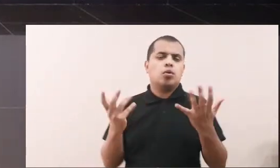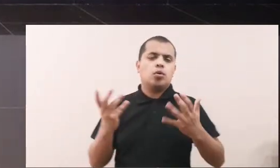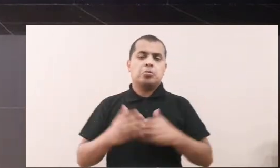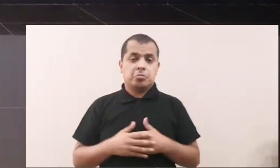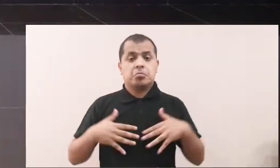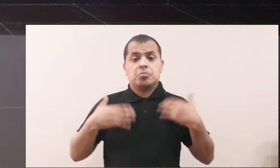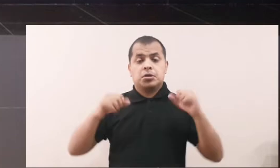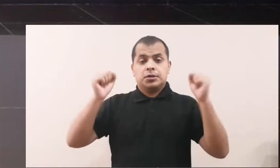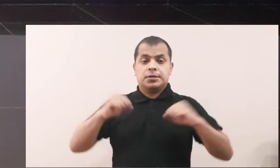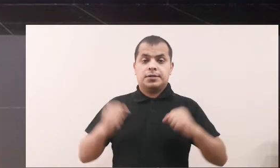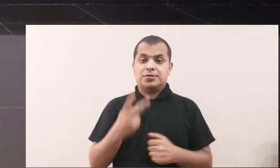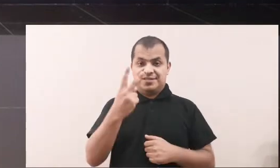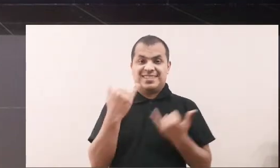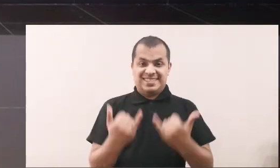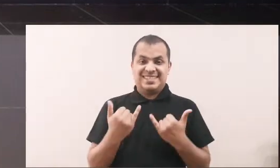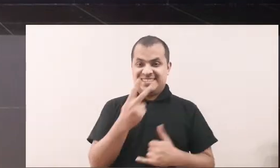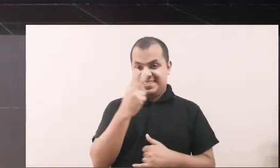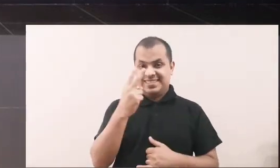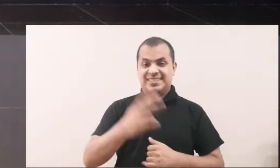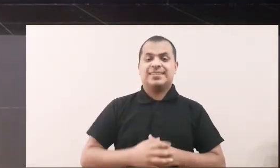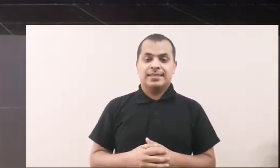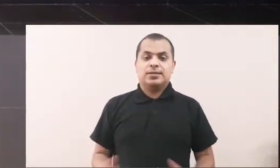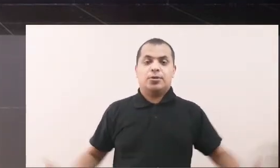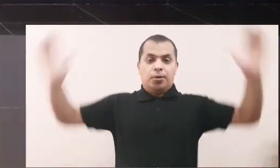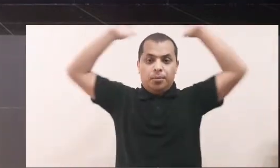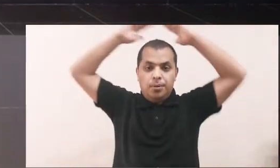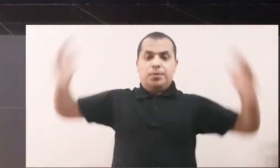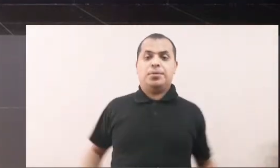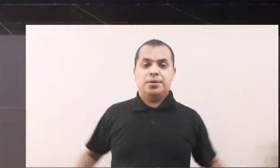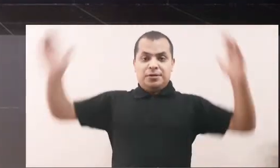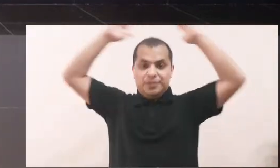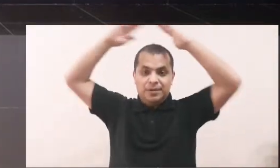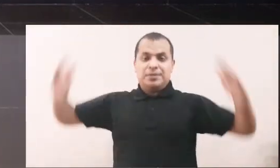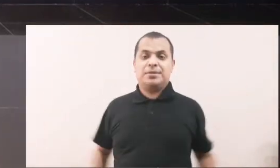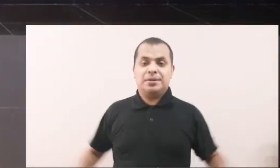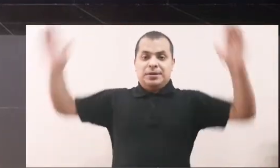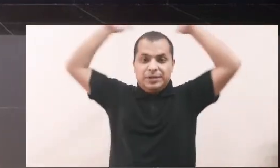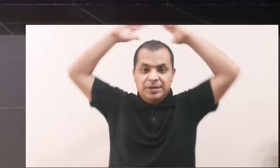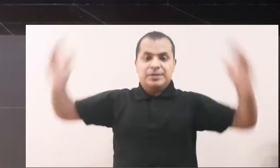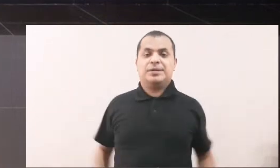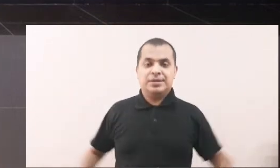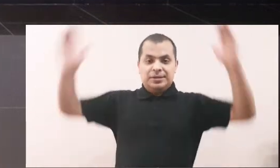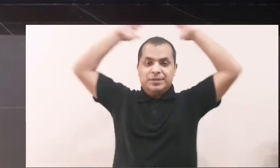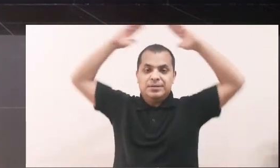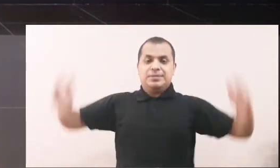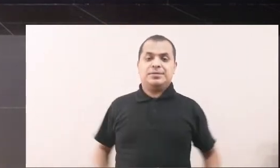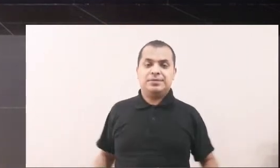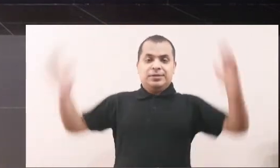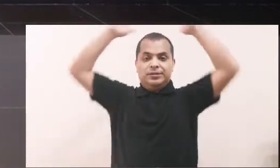organismo, por supuesto, uno que está de moda. Antes, ese era el ejercicio. ¿Quién puede hacer? Hace